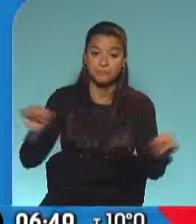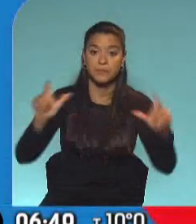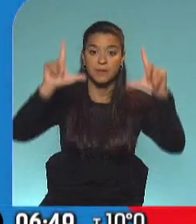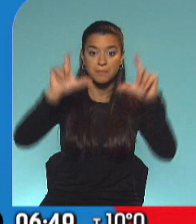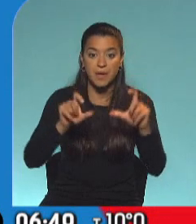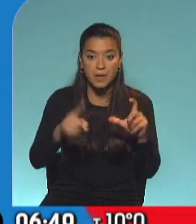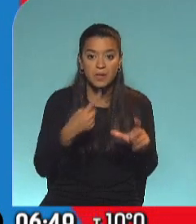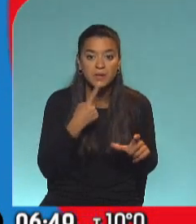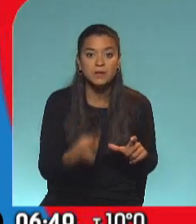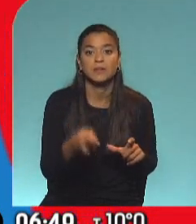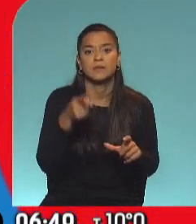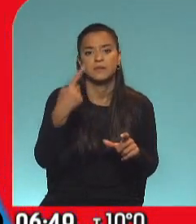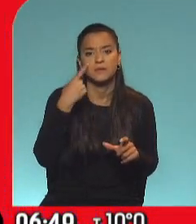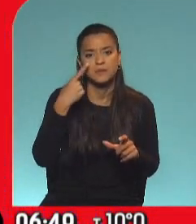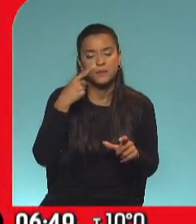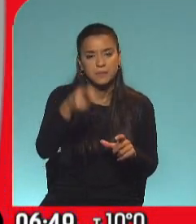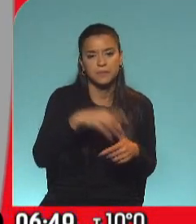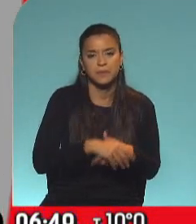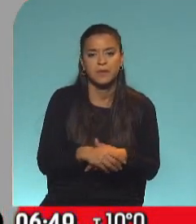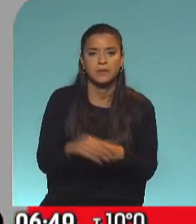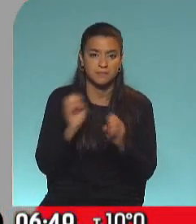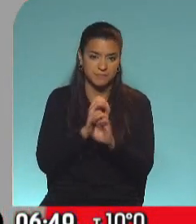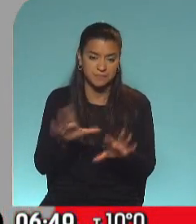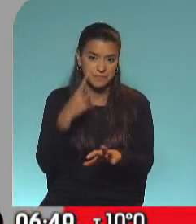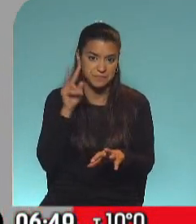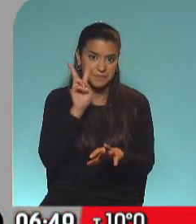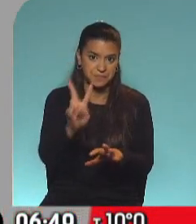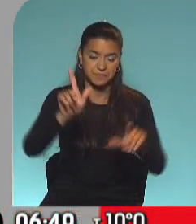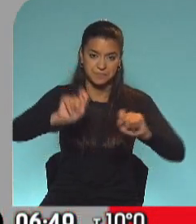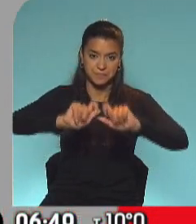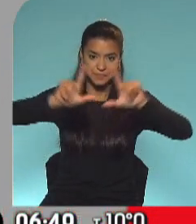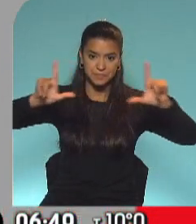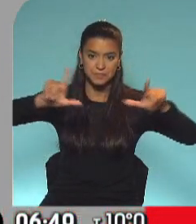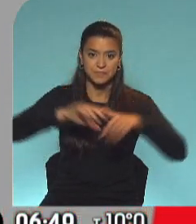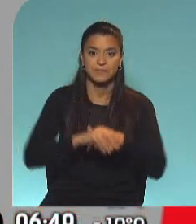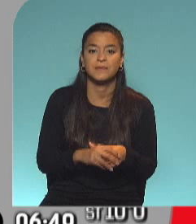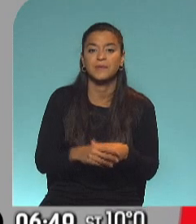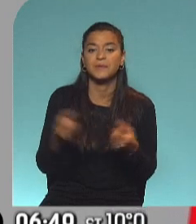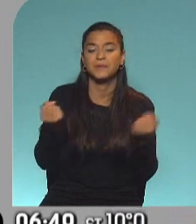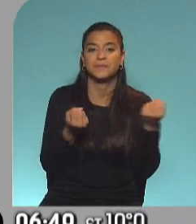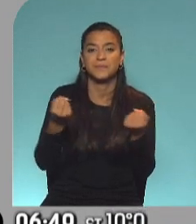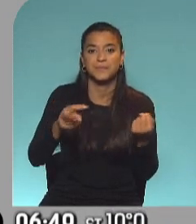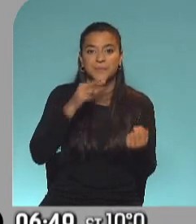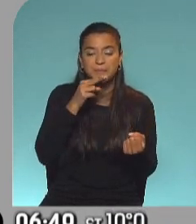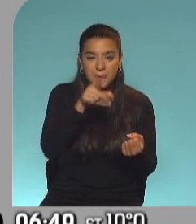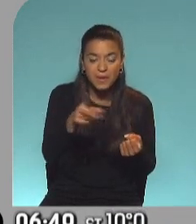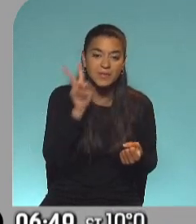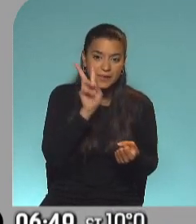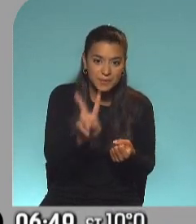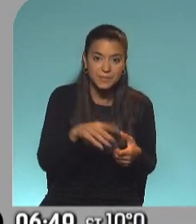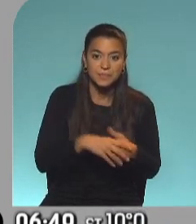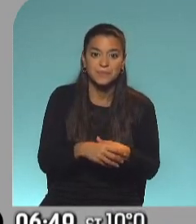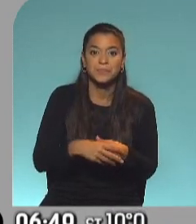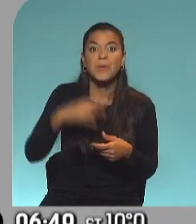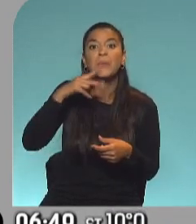imagen en donde se ve, ahí vemos, la tenemos en pantalla, es un Falcón Verde. Está, y se ve... ¿Es